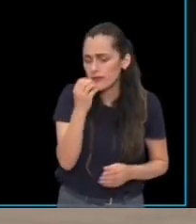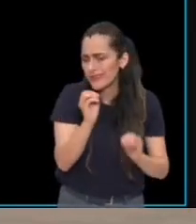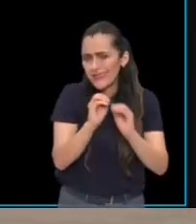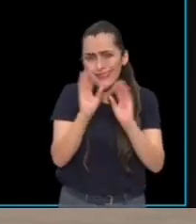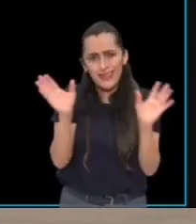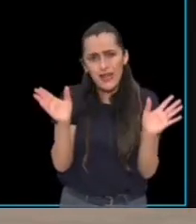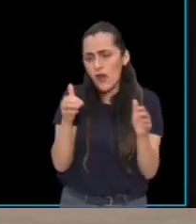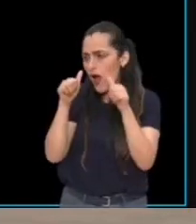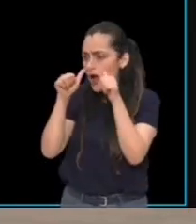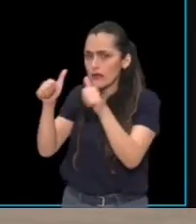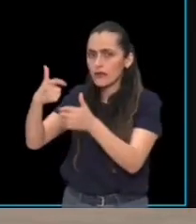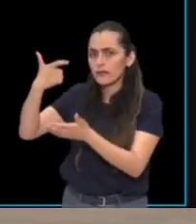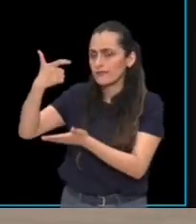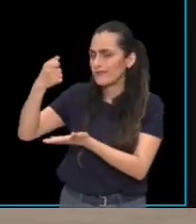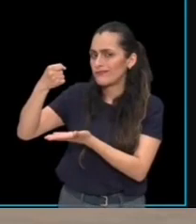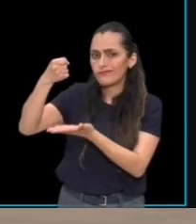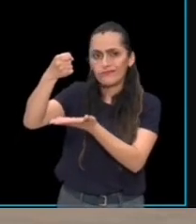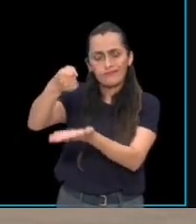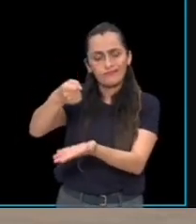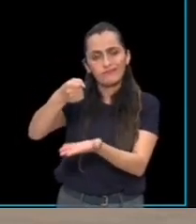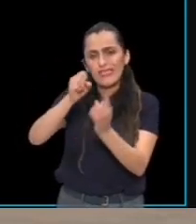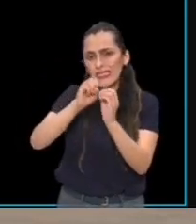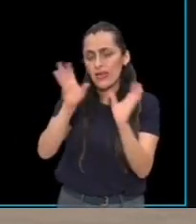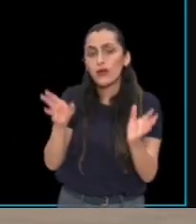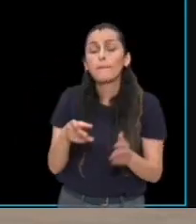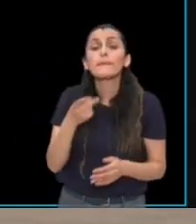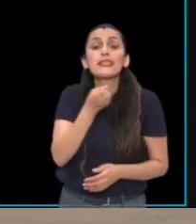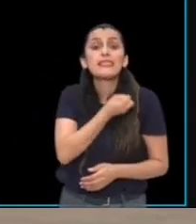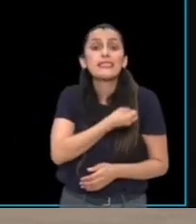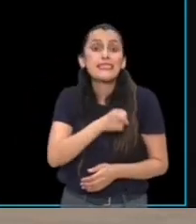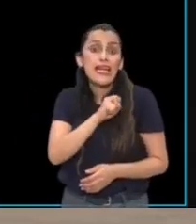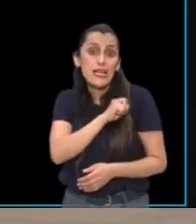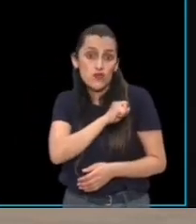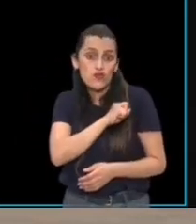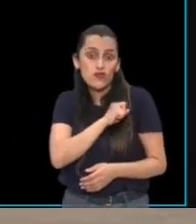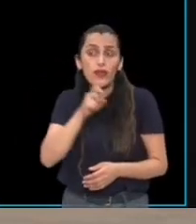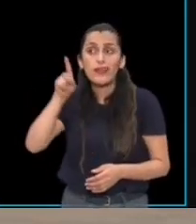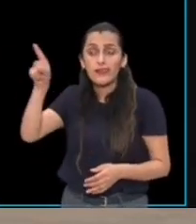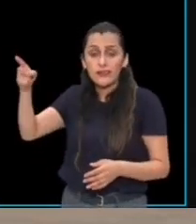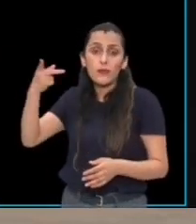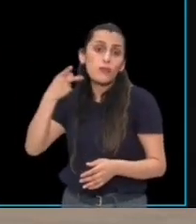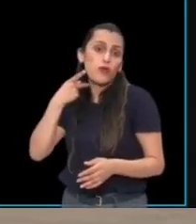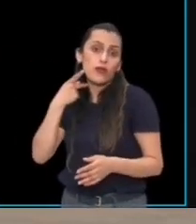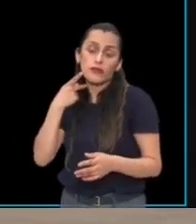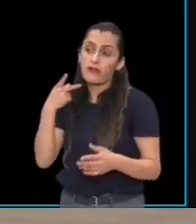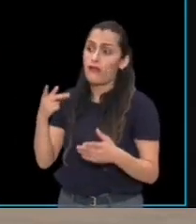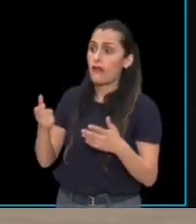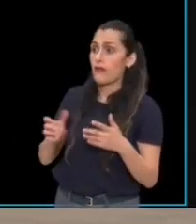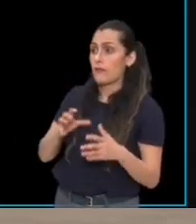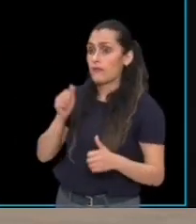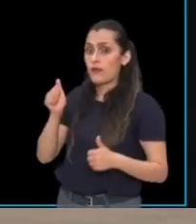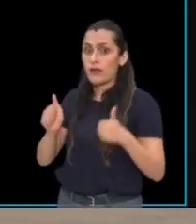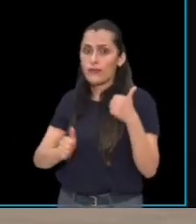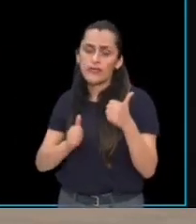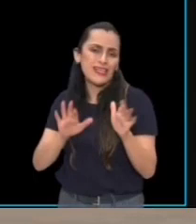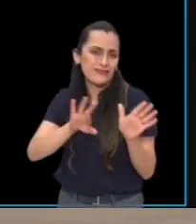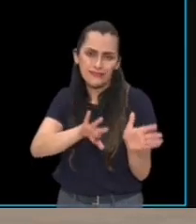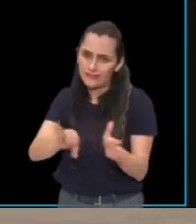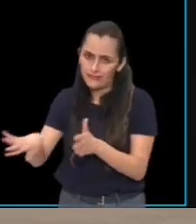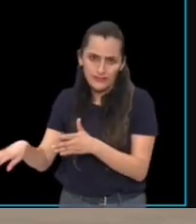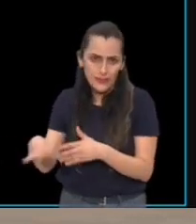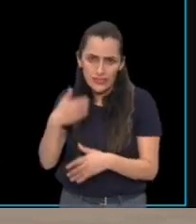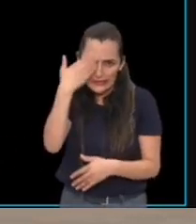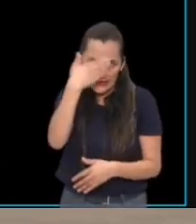del presupuesto. Y algo muy claro, la salud no se politiza. Estamos hablando de las vidas de mujeres y